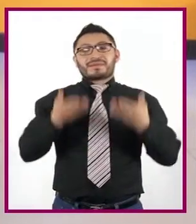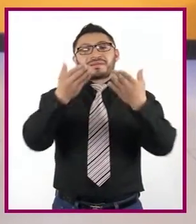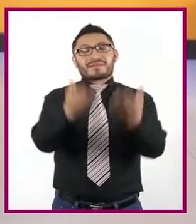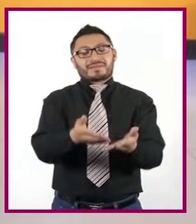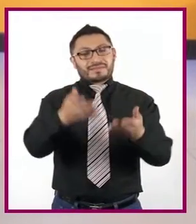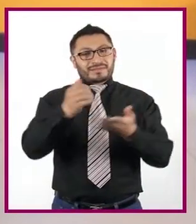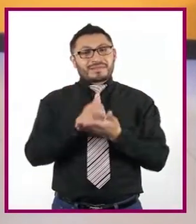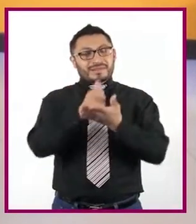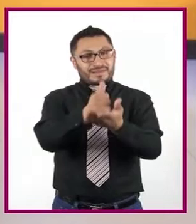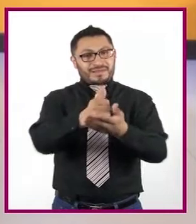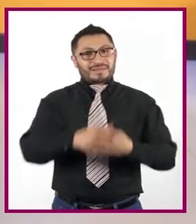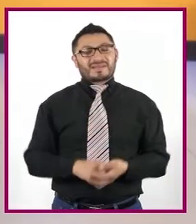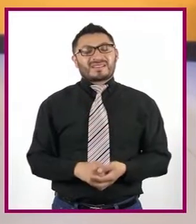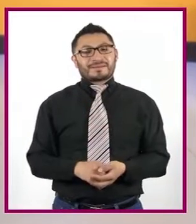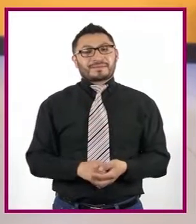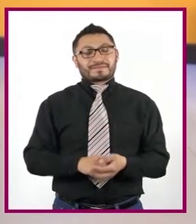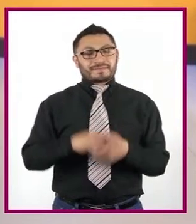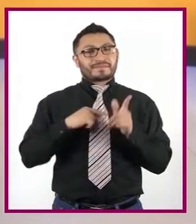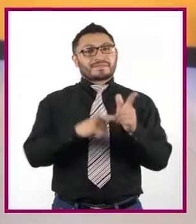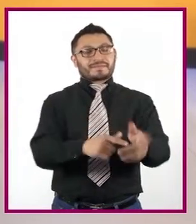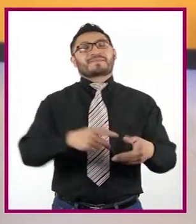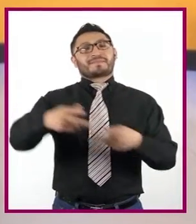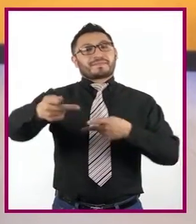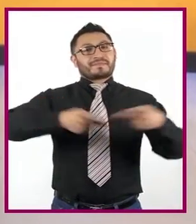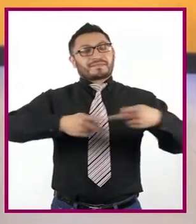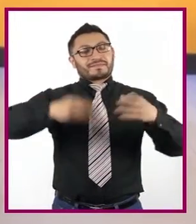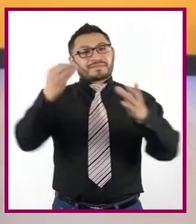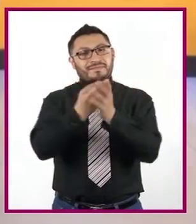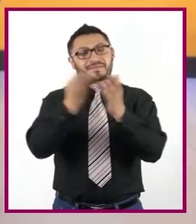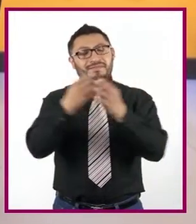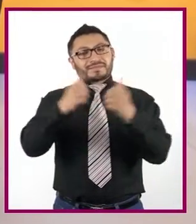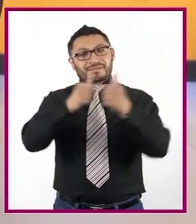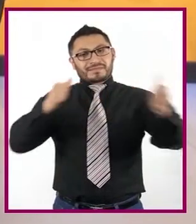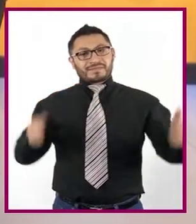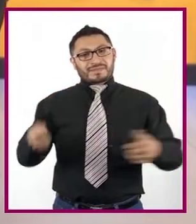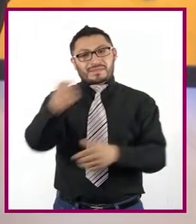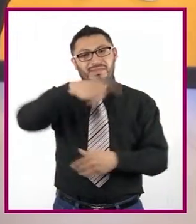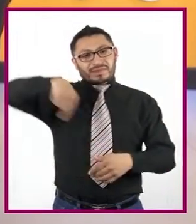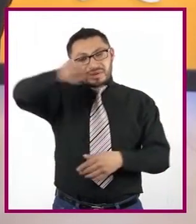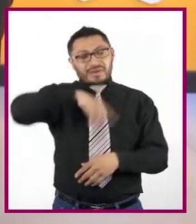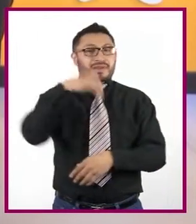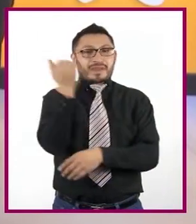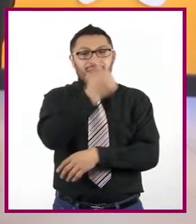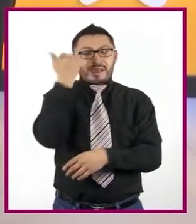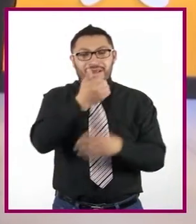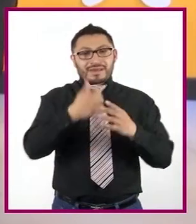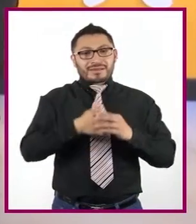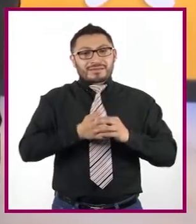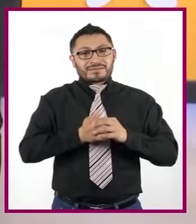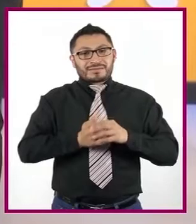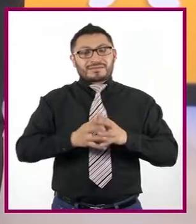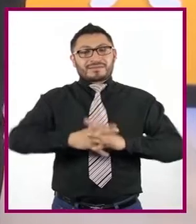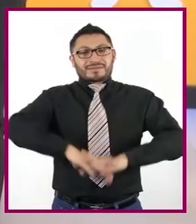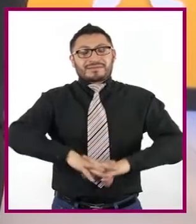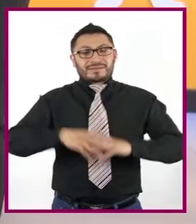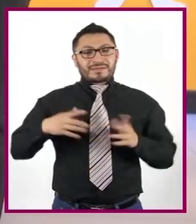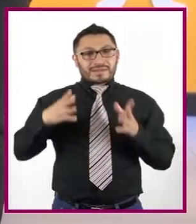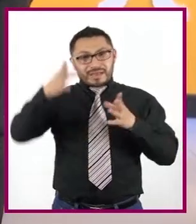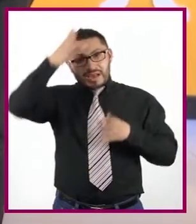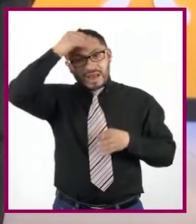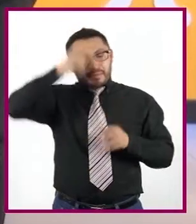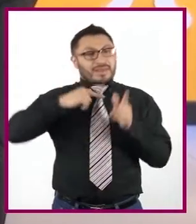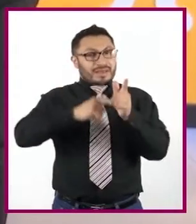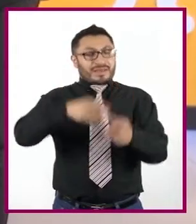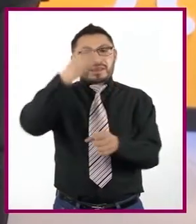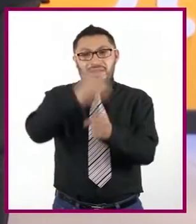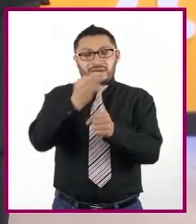distancia. Continuamos preparando sesiones a distancia para que ustedes, alumnas y alumnos, sigan aprendiendo aún en este tiempo